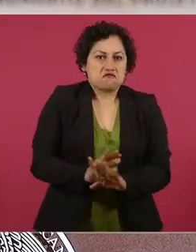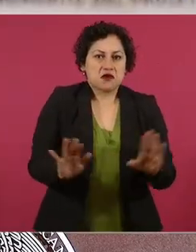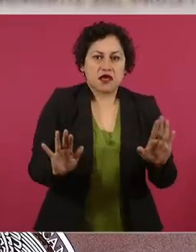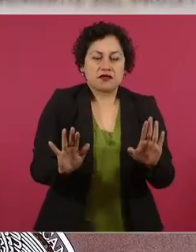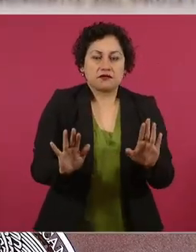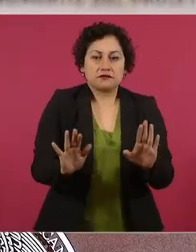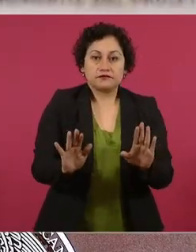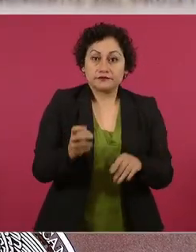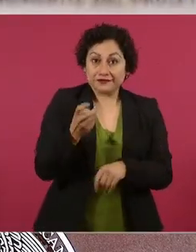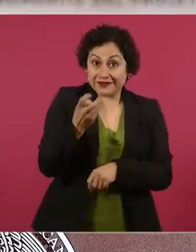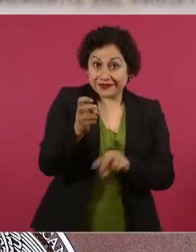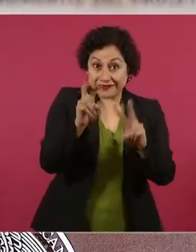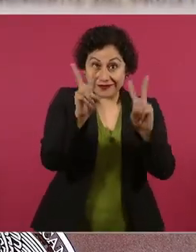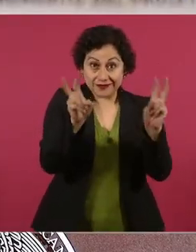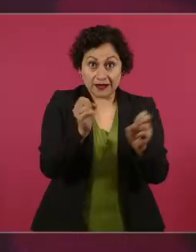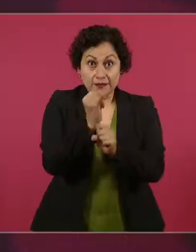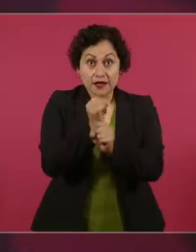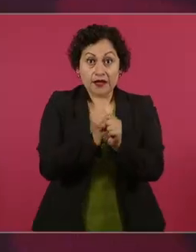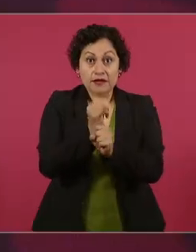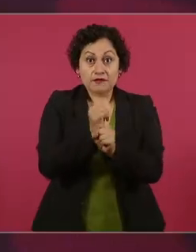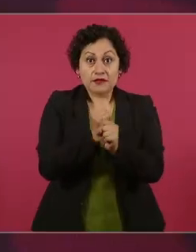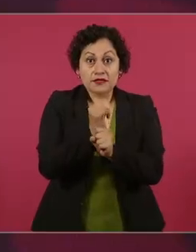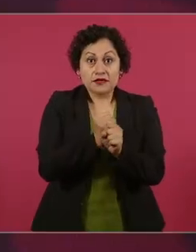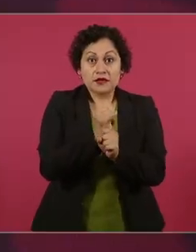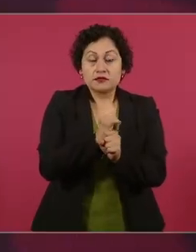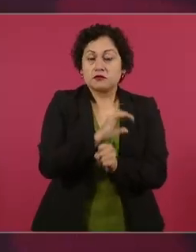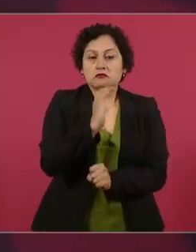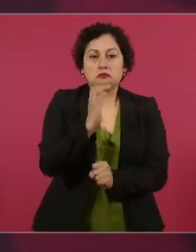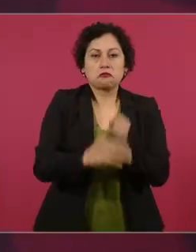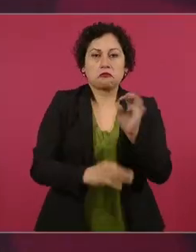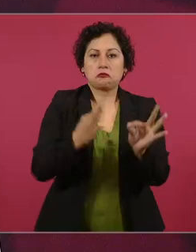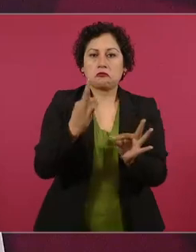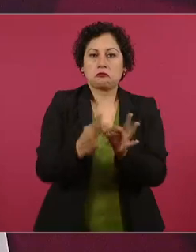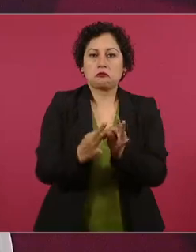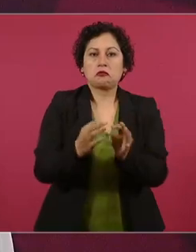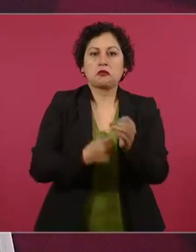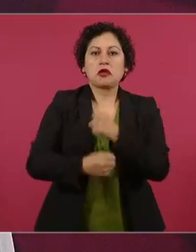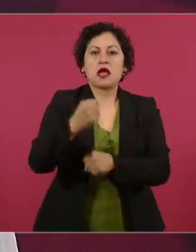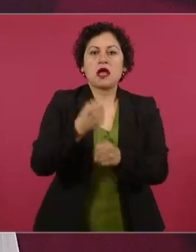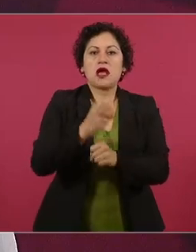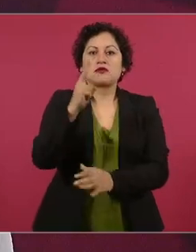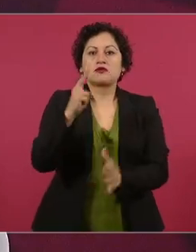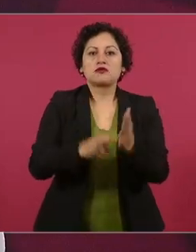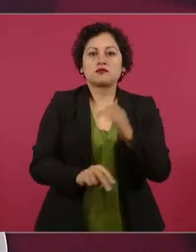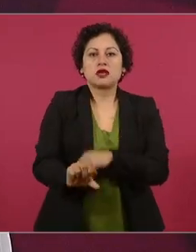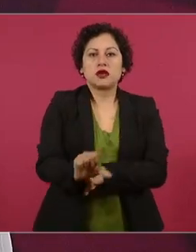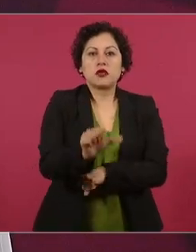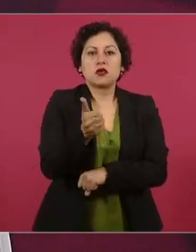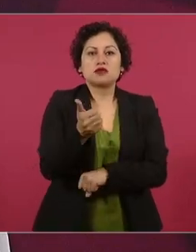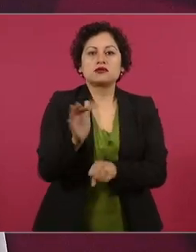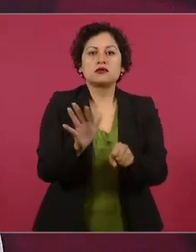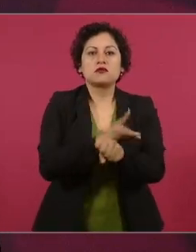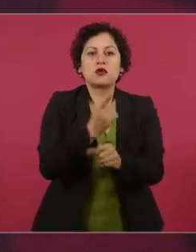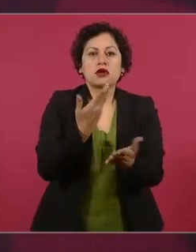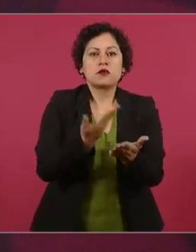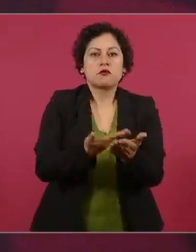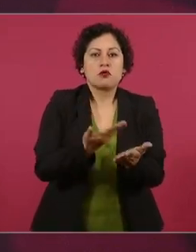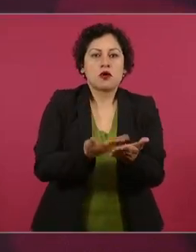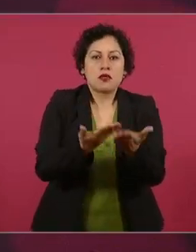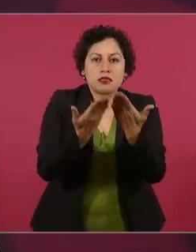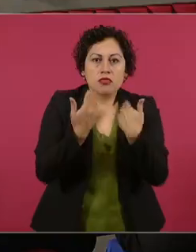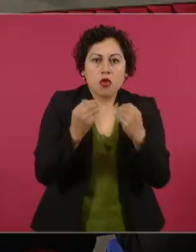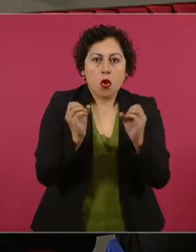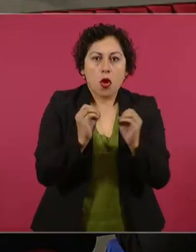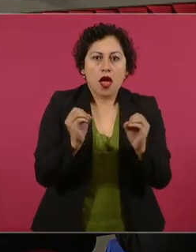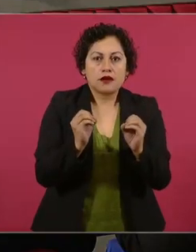cerrado en 2011. No tienen pruebas y actúan de mala fe.